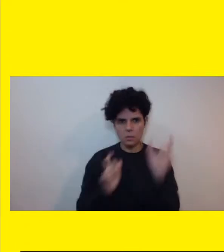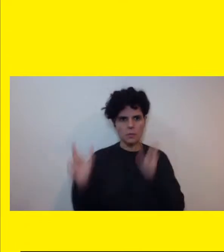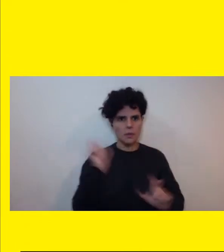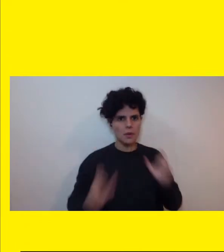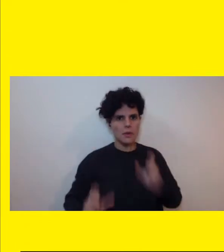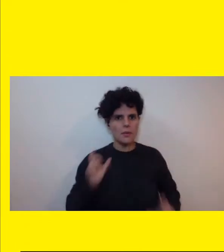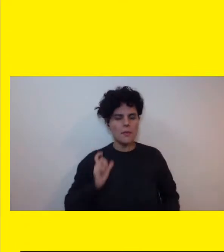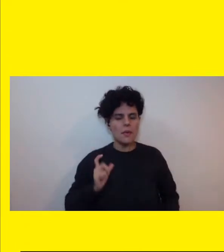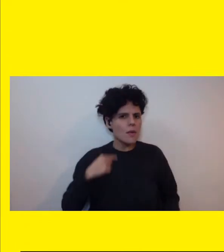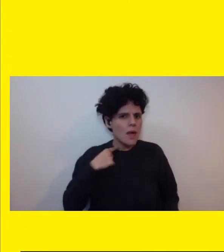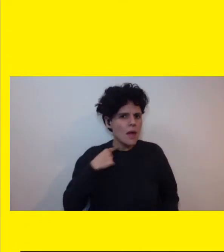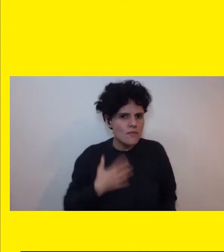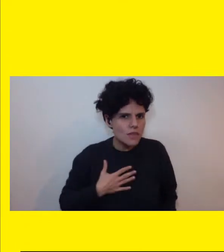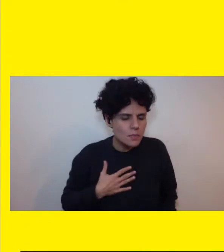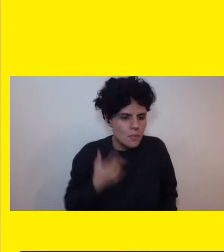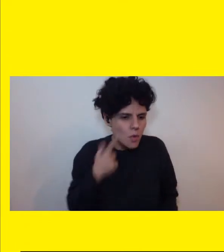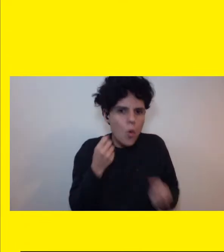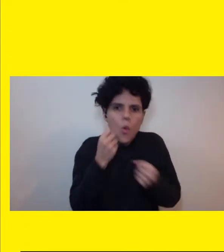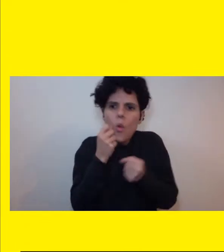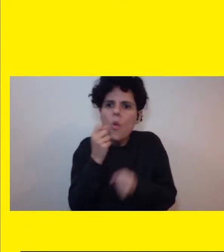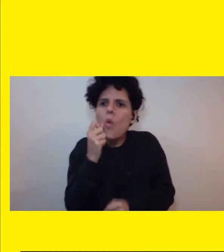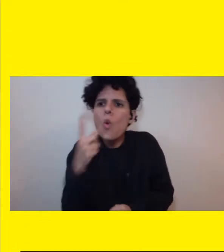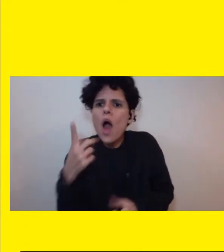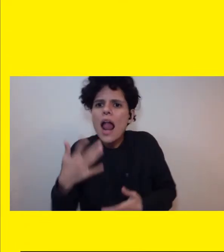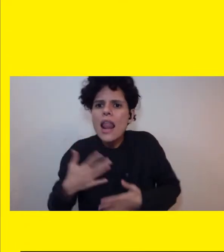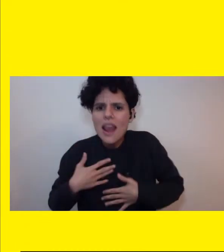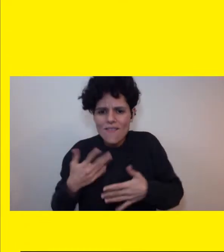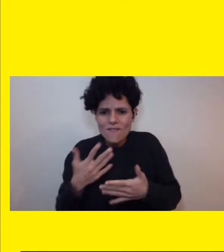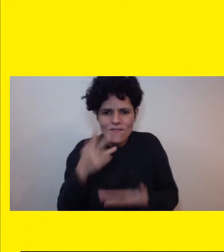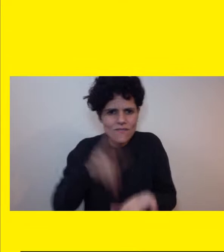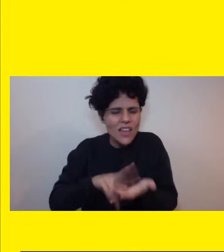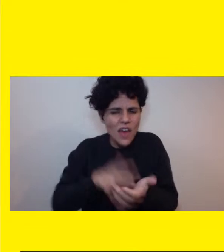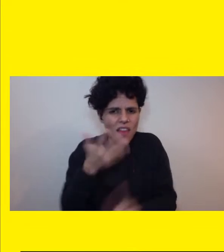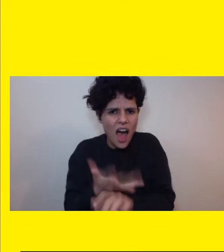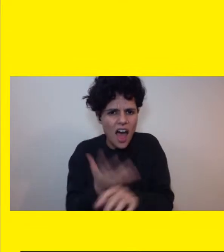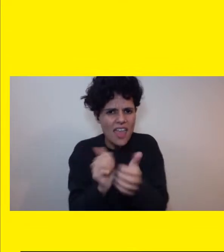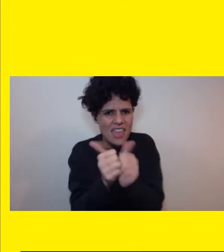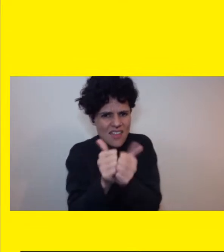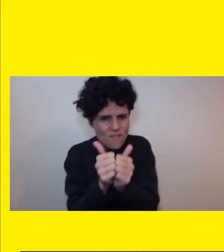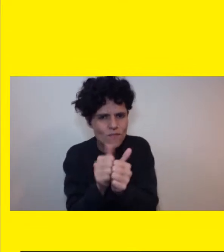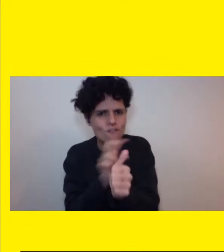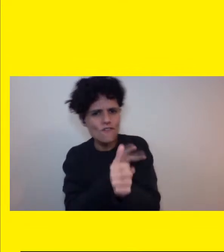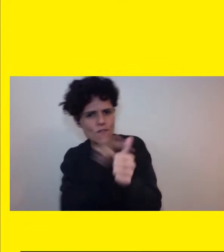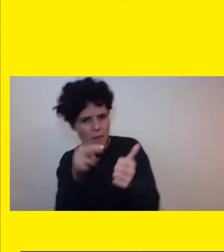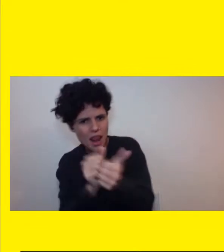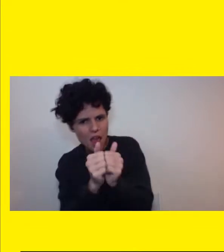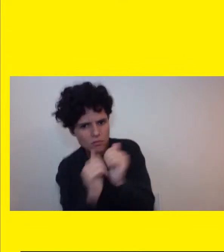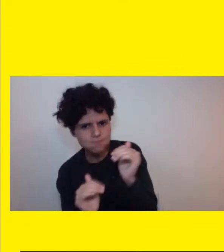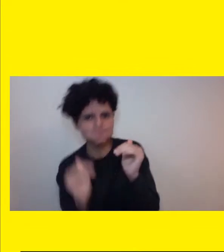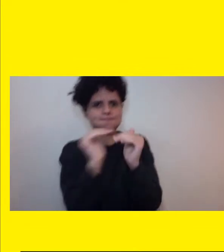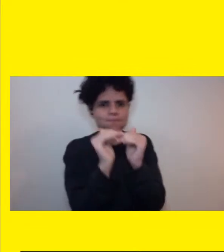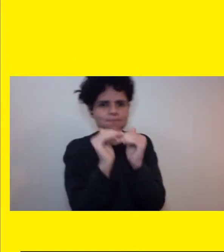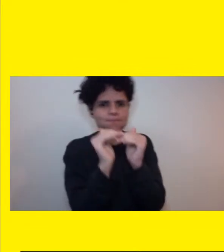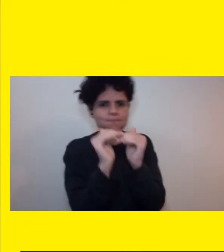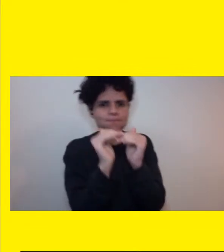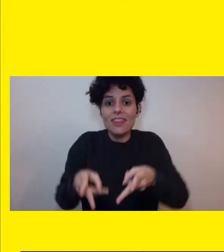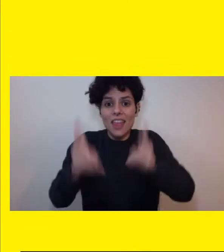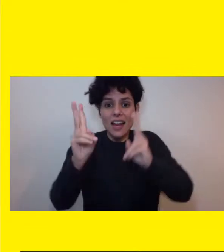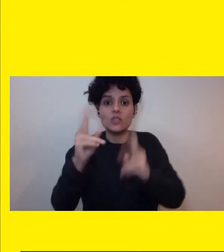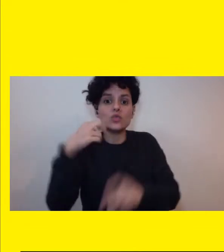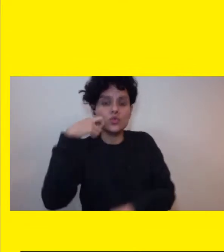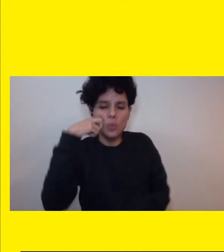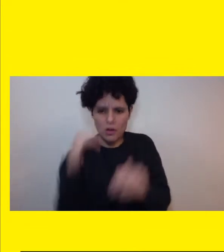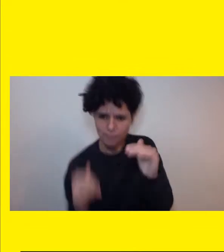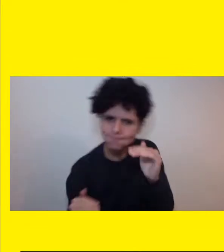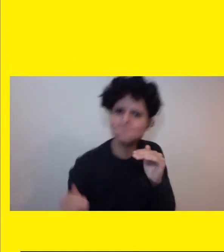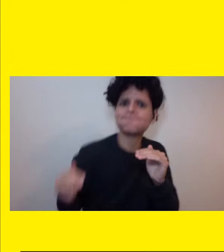profusamente la posibilidad de sentencias con enfoque de género, la posibilidad de sentencias con enfoque de derechos humanos y, por tanto, la posibilidad de justicia.